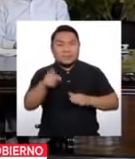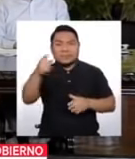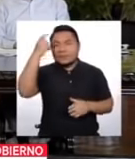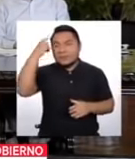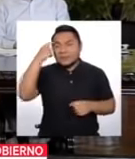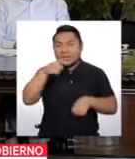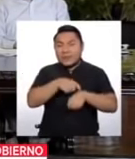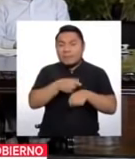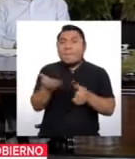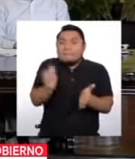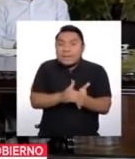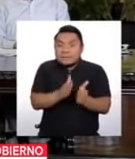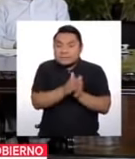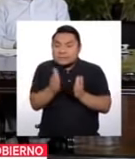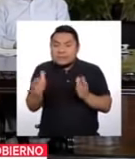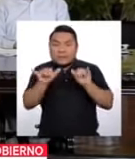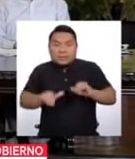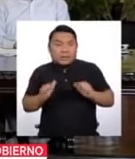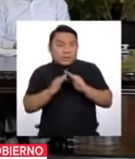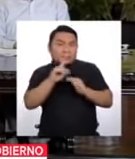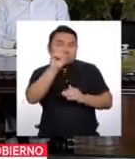cuarentena?